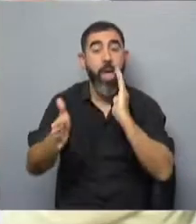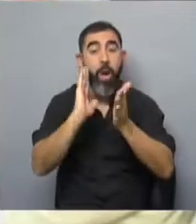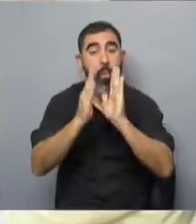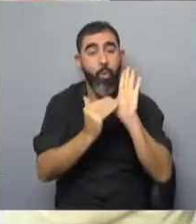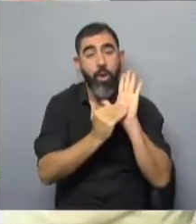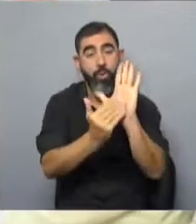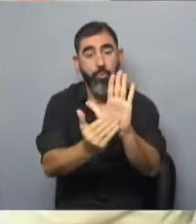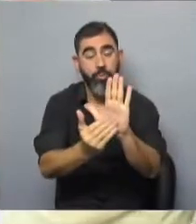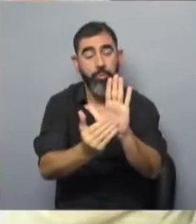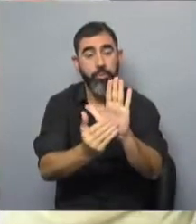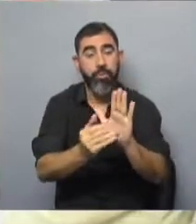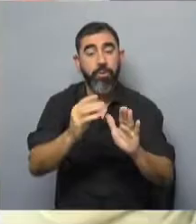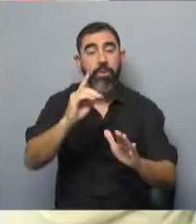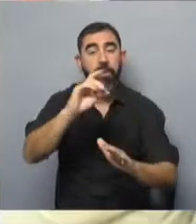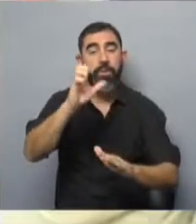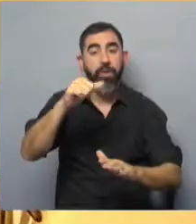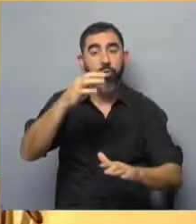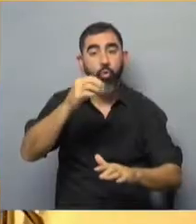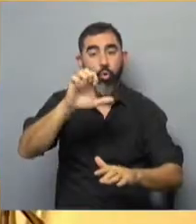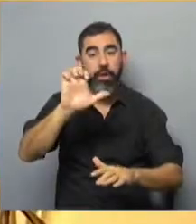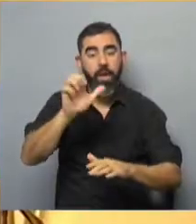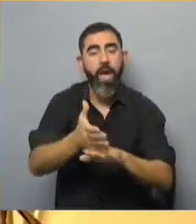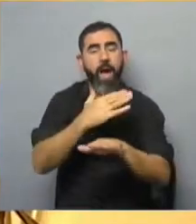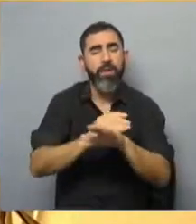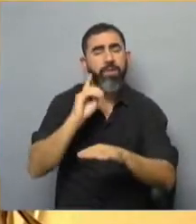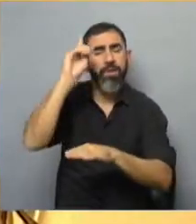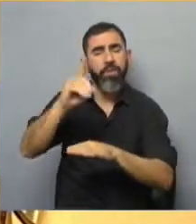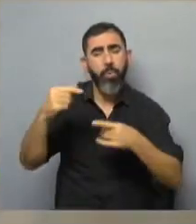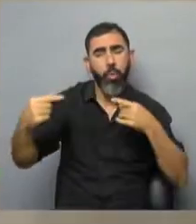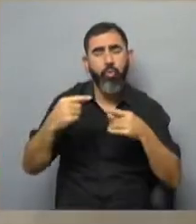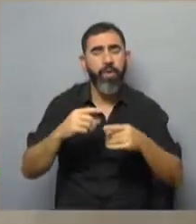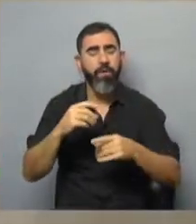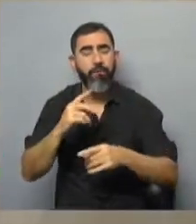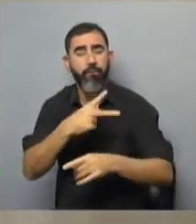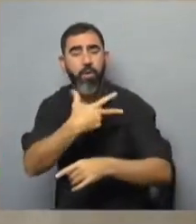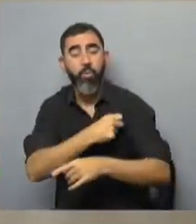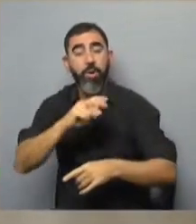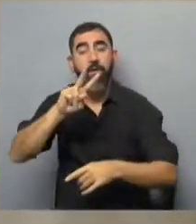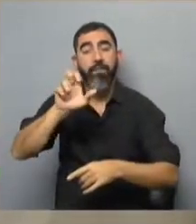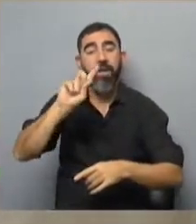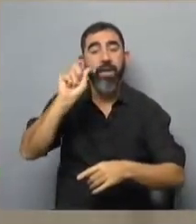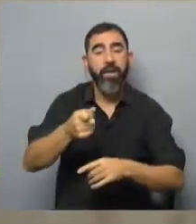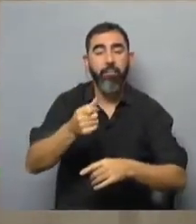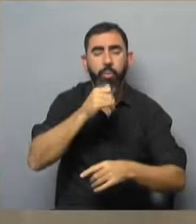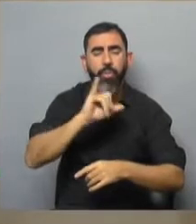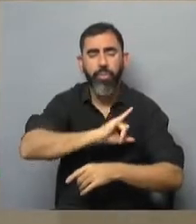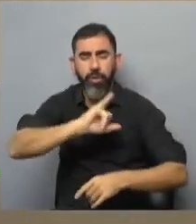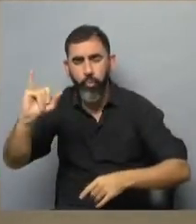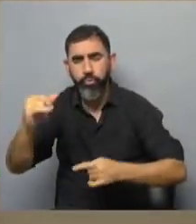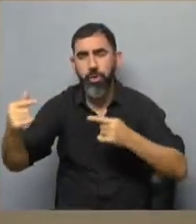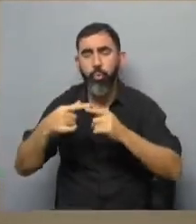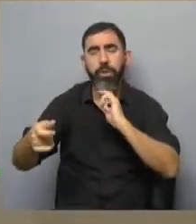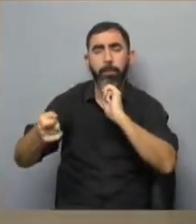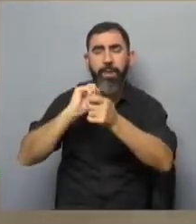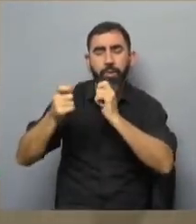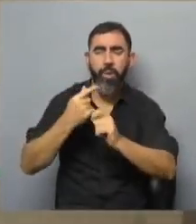presentó el recurso es Maximiliano Dentone, que en su momento patrocinó al diputado antivacunas César Vega en una denuncia por difamación e injurias contra un periodista